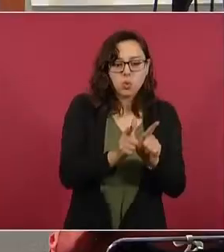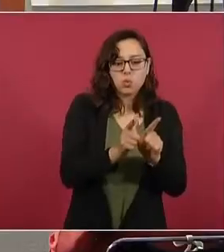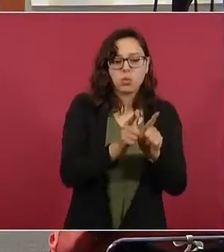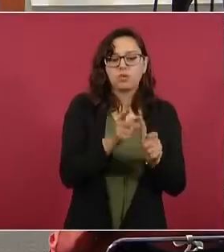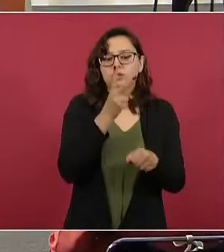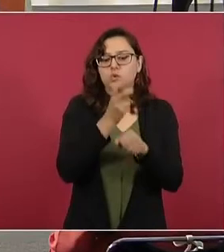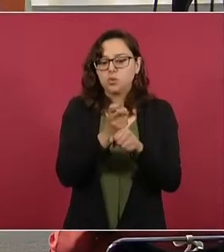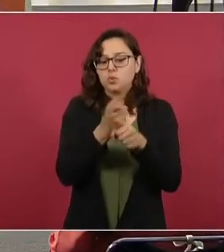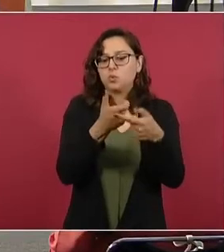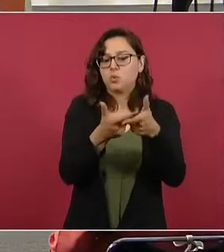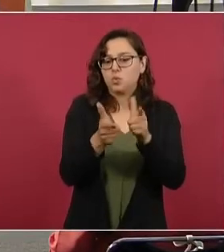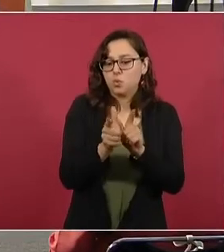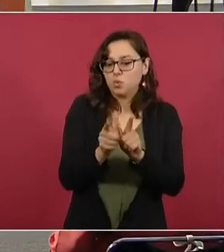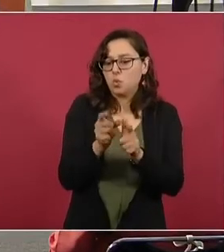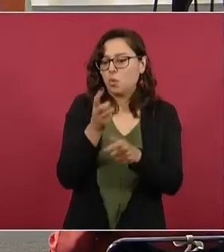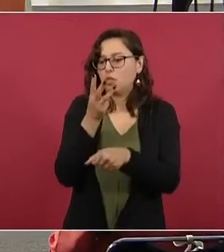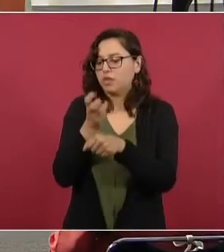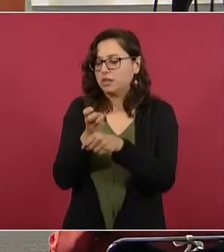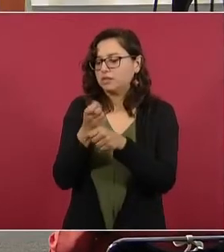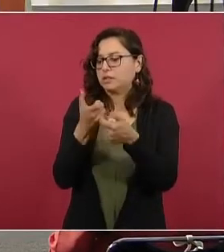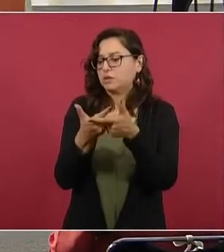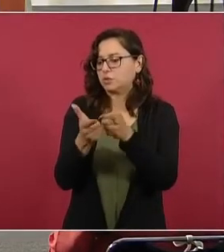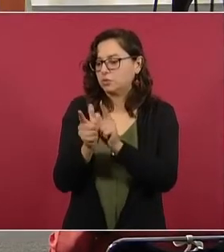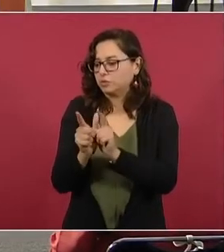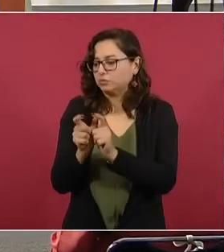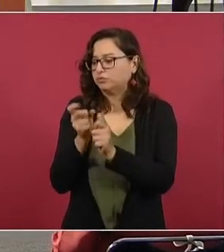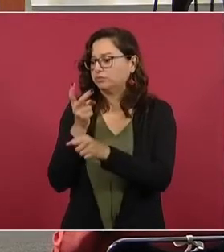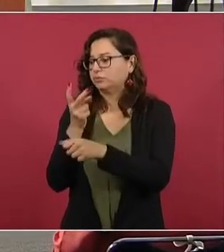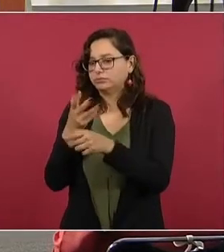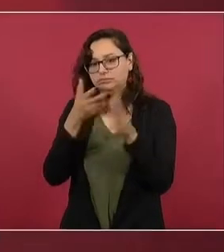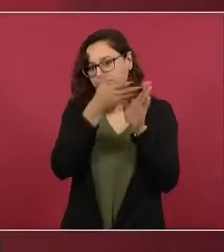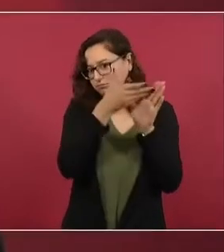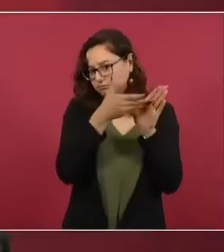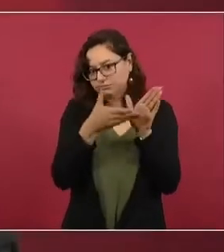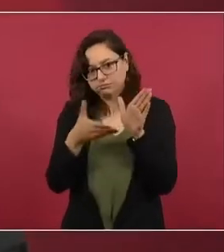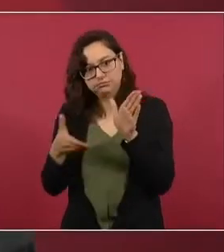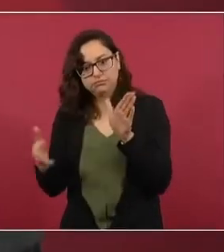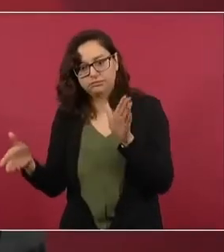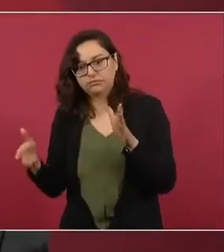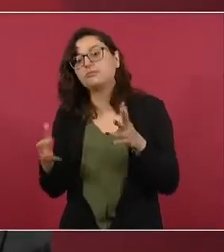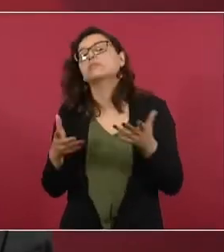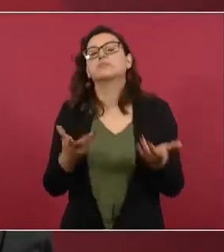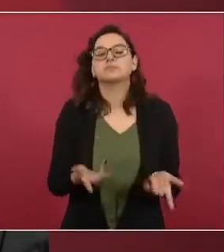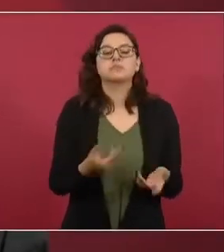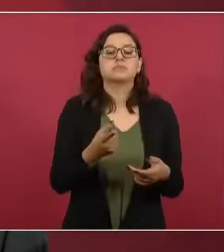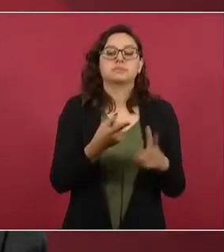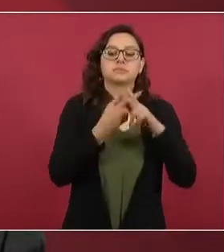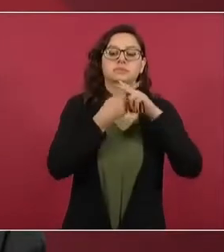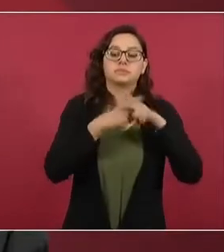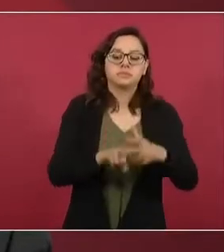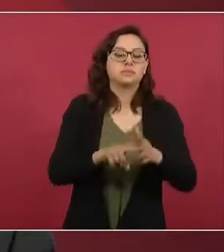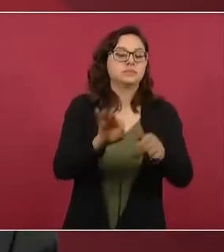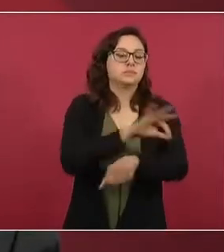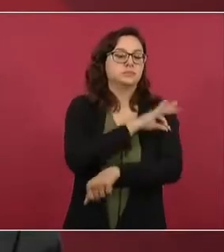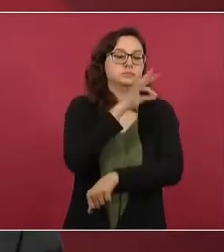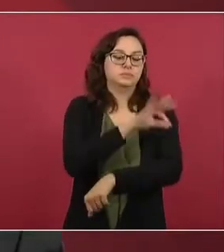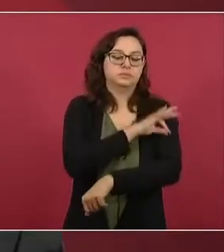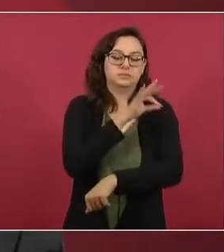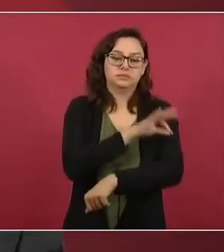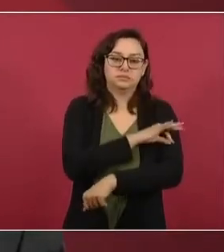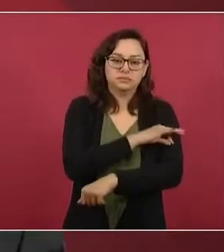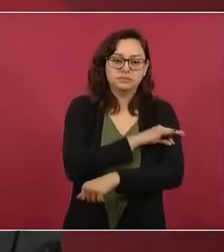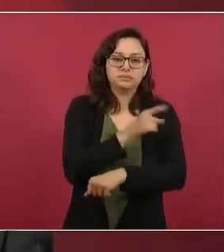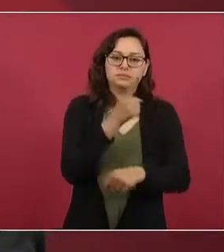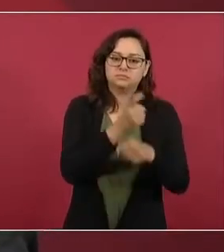los esquemas básicos de 1 o doble dosis según el tipo de vacuna, empezando de arriba a abajo en